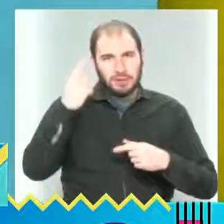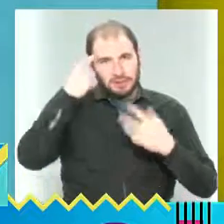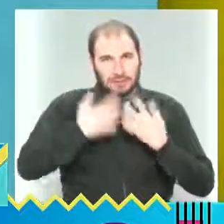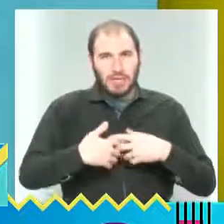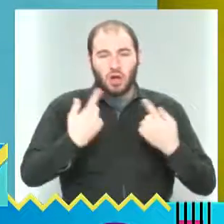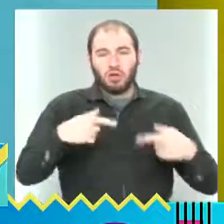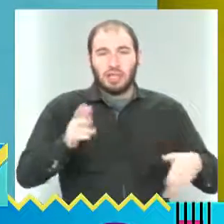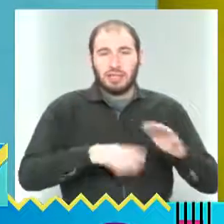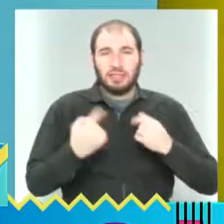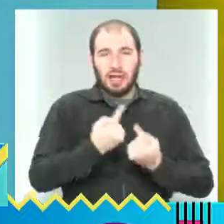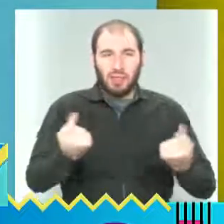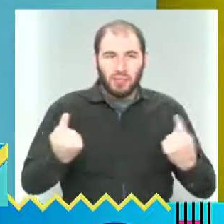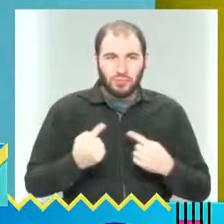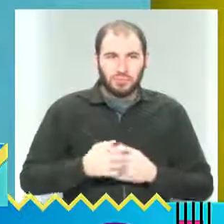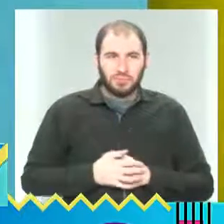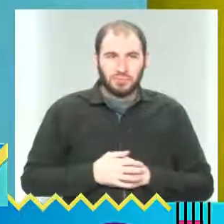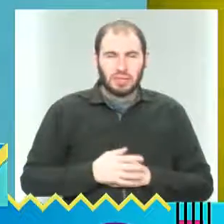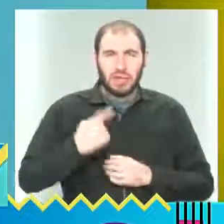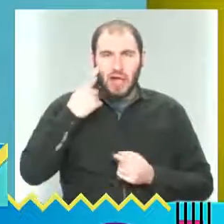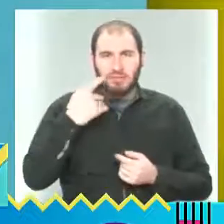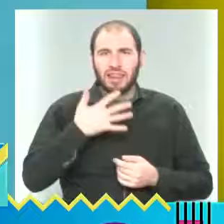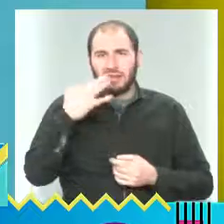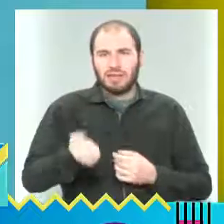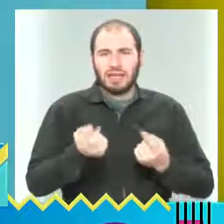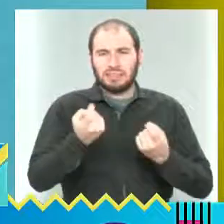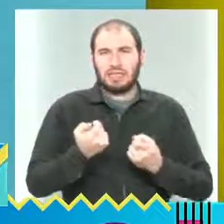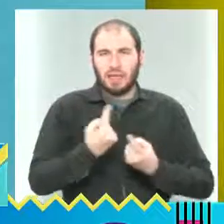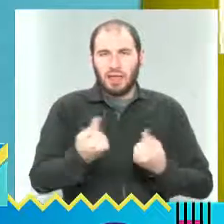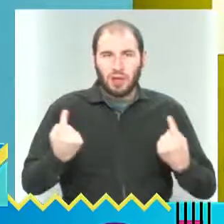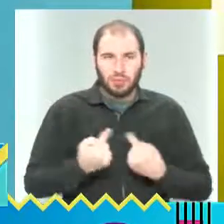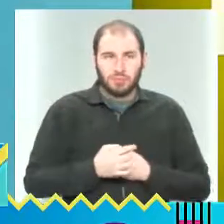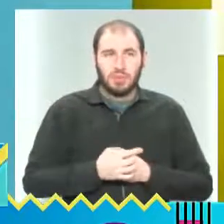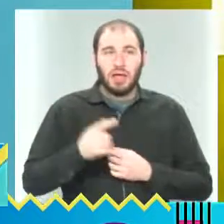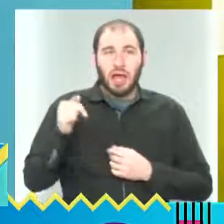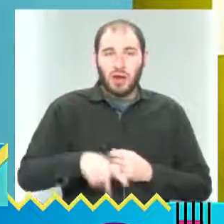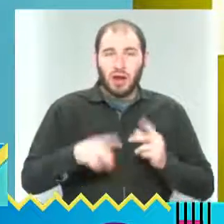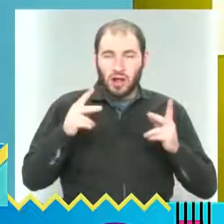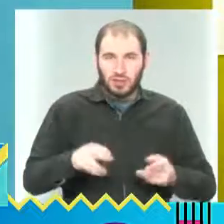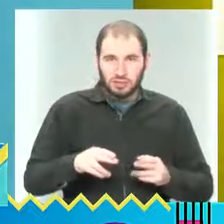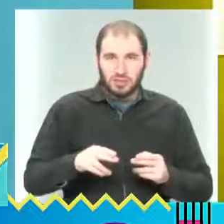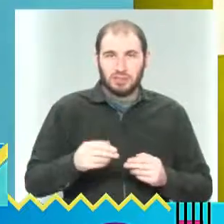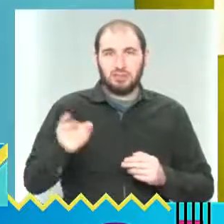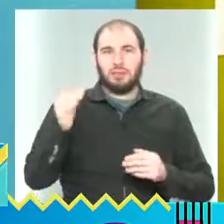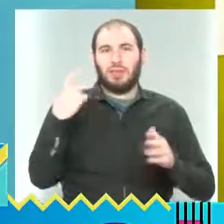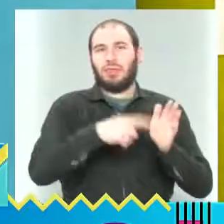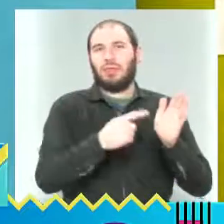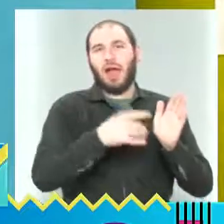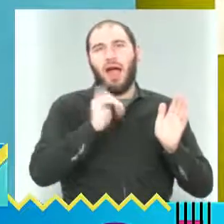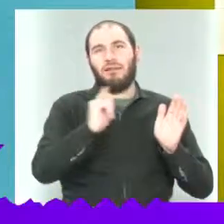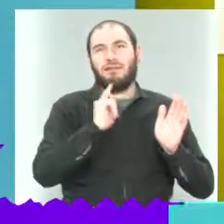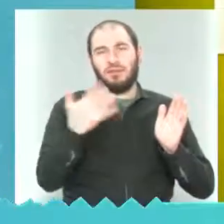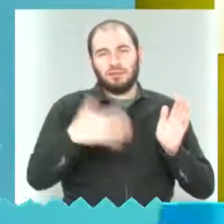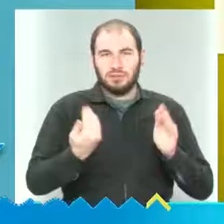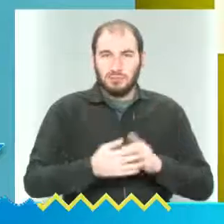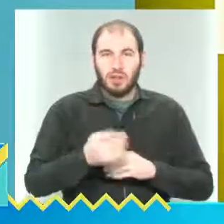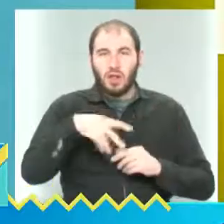en las actividades de cada uno, ¿sí? en cuáles son las reales necesidades de cada uno. Ahora sí, nos vamos a ir a un corte, ya nos están haciendo señas, así que nos vamos a un corte,